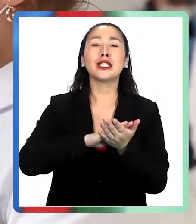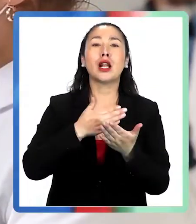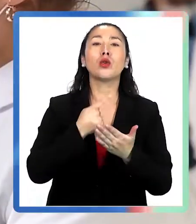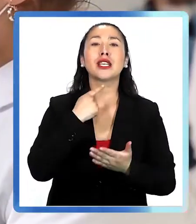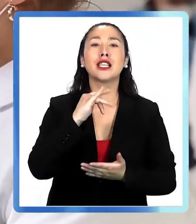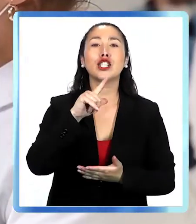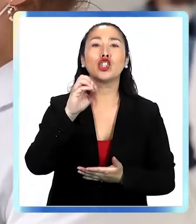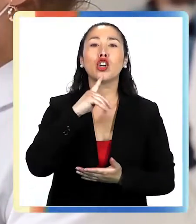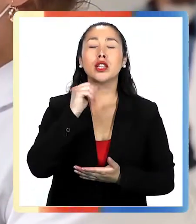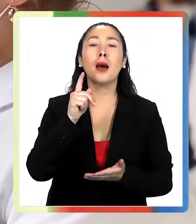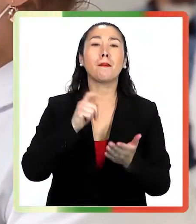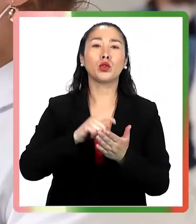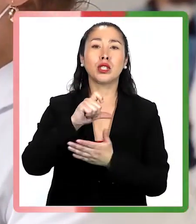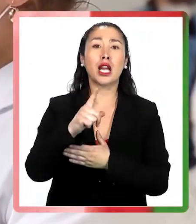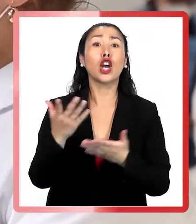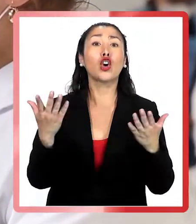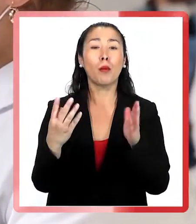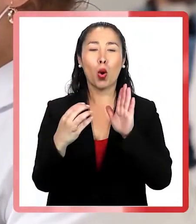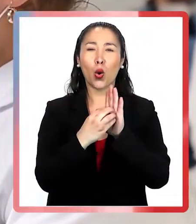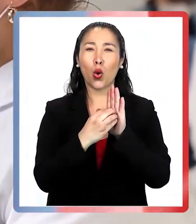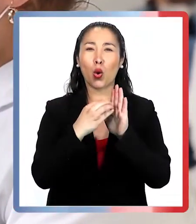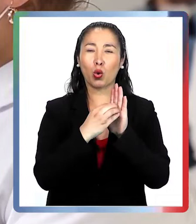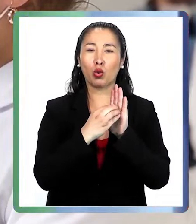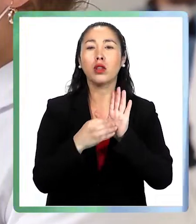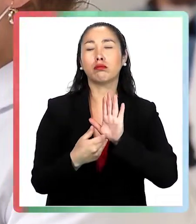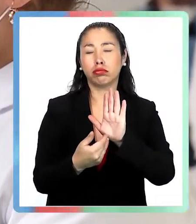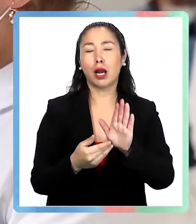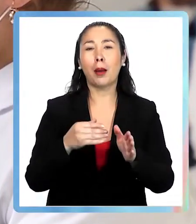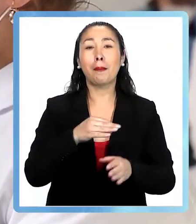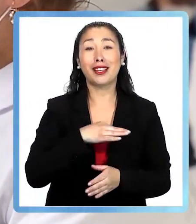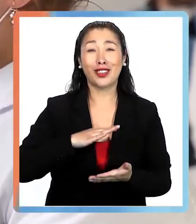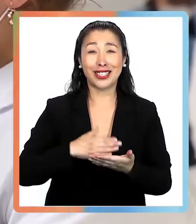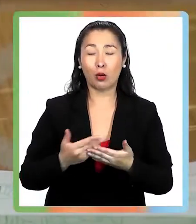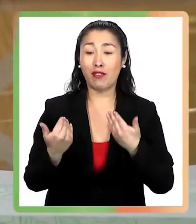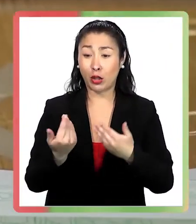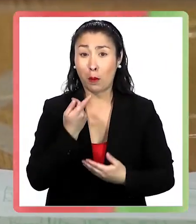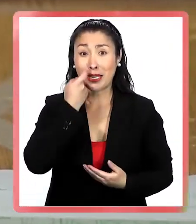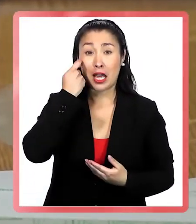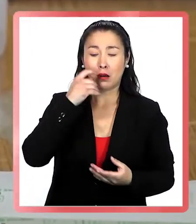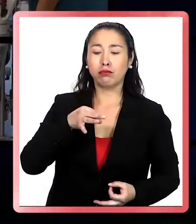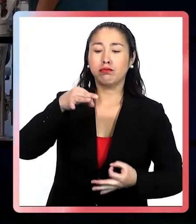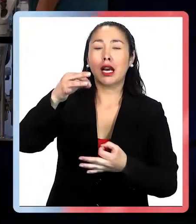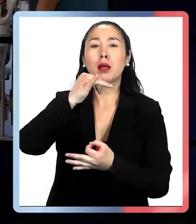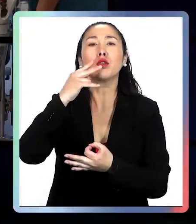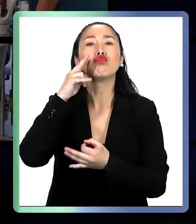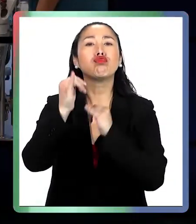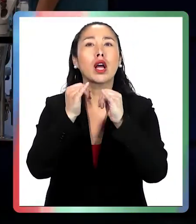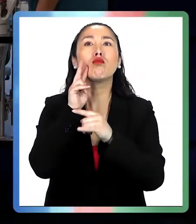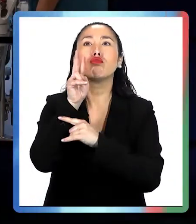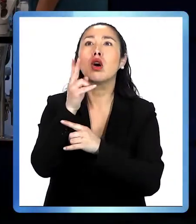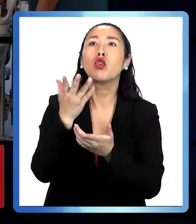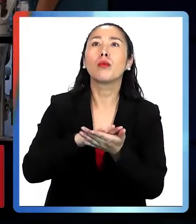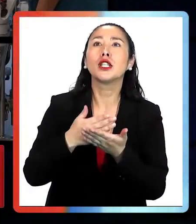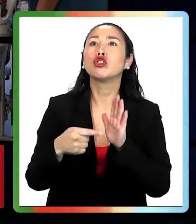www.saludquillota.cl con un código que el personal de salud entrega a las personas al momento de realizar el examen. En el último